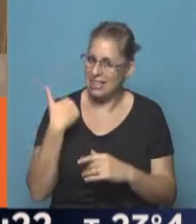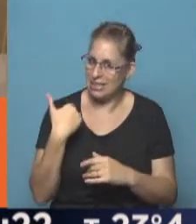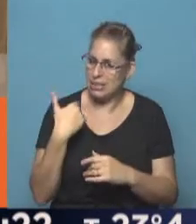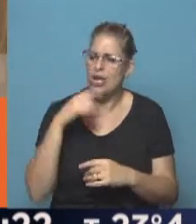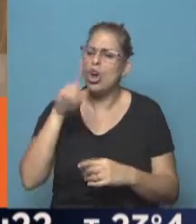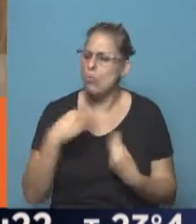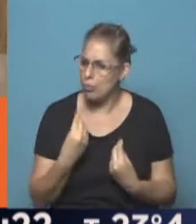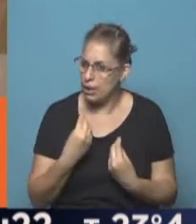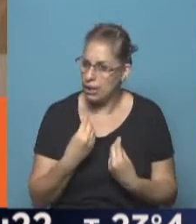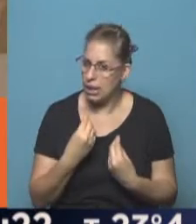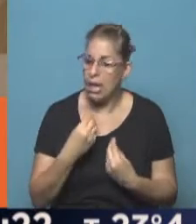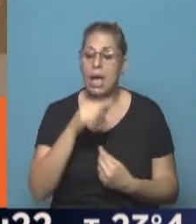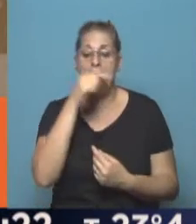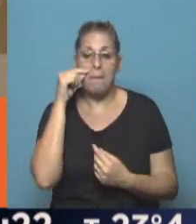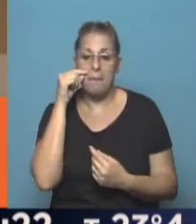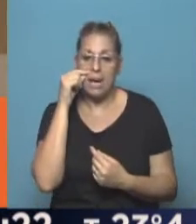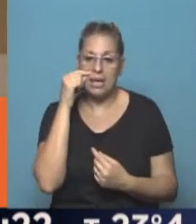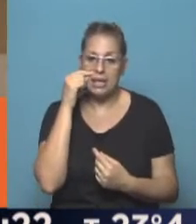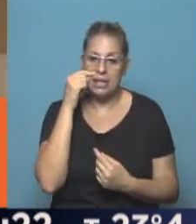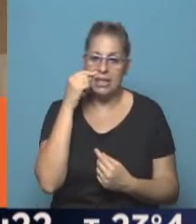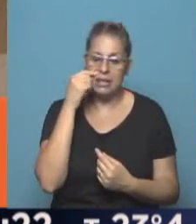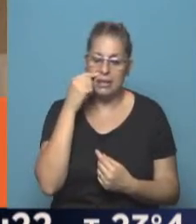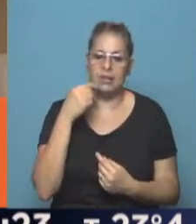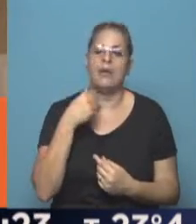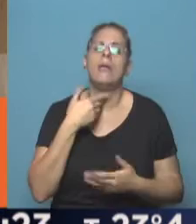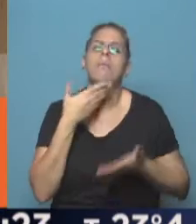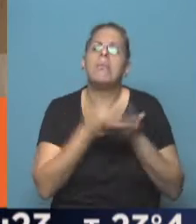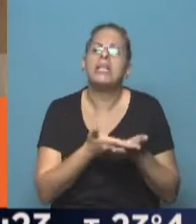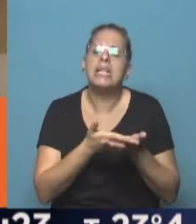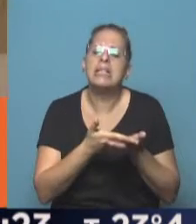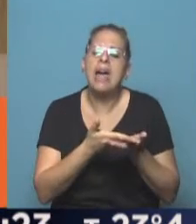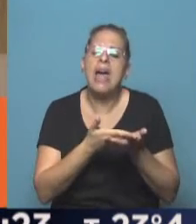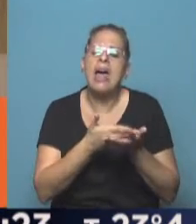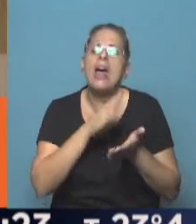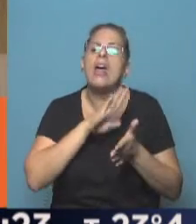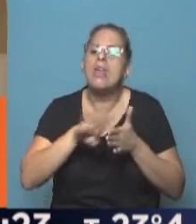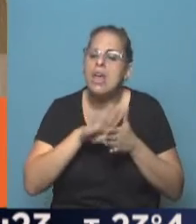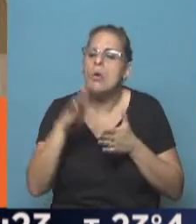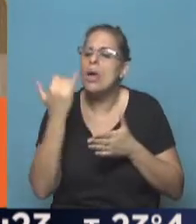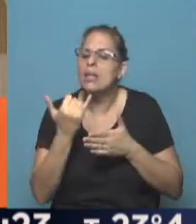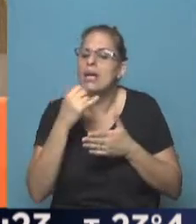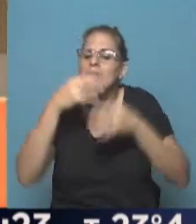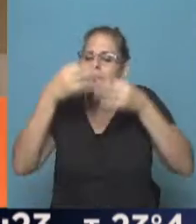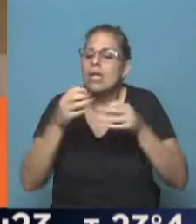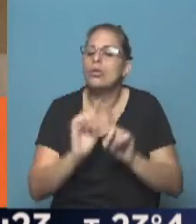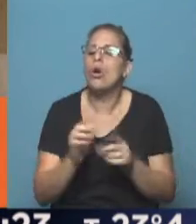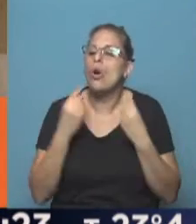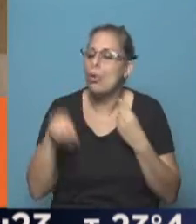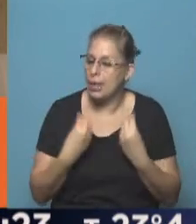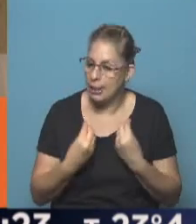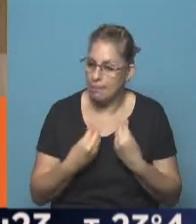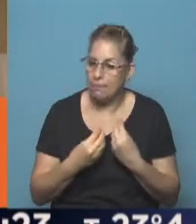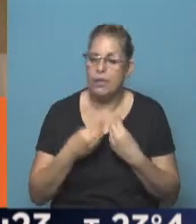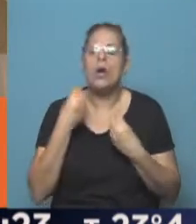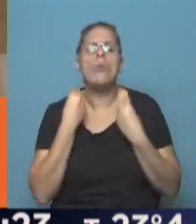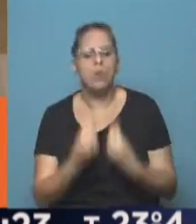¿Por qué el señor Macri de mala fe no presenta sus acreencias como corresponde? ¿Y